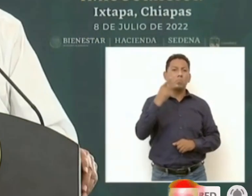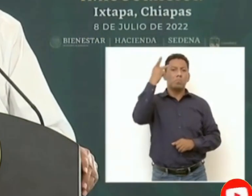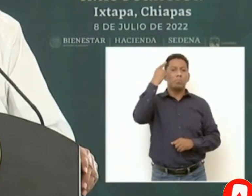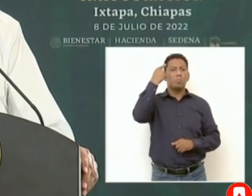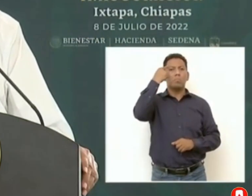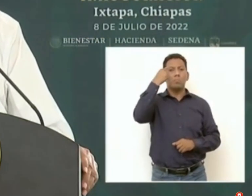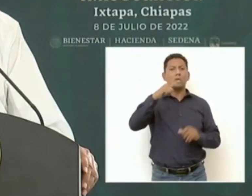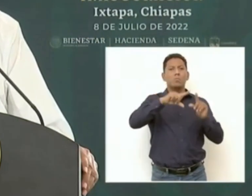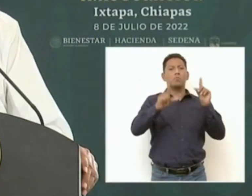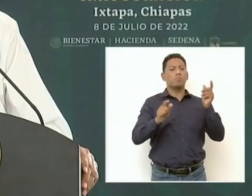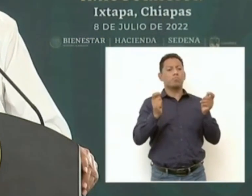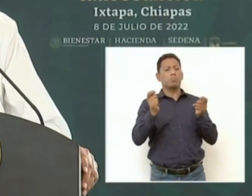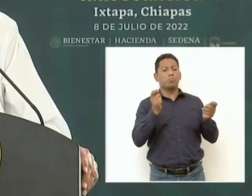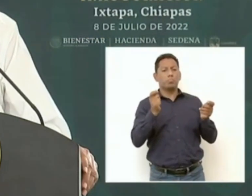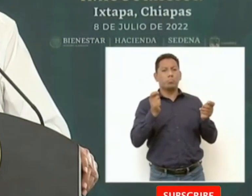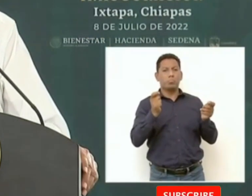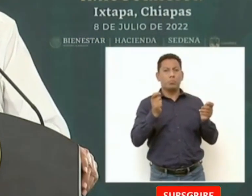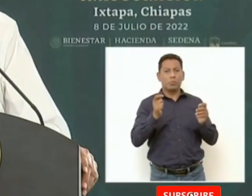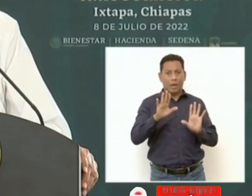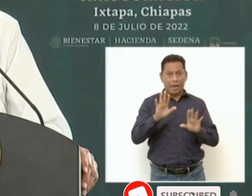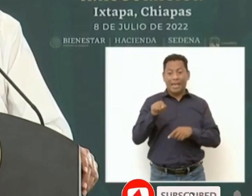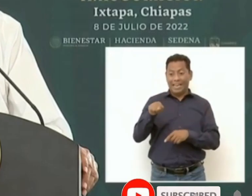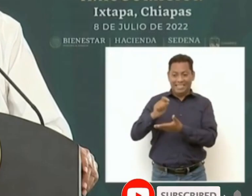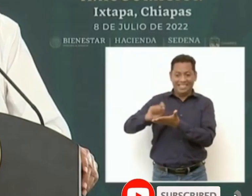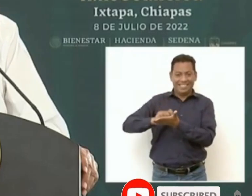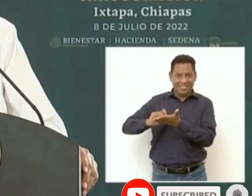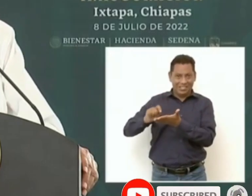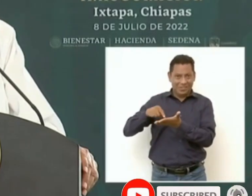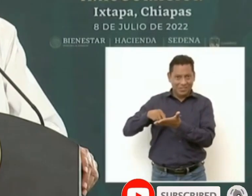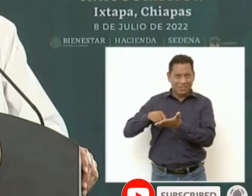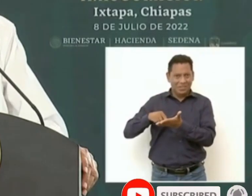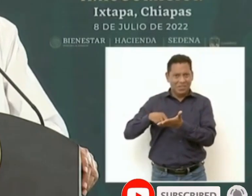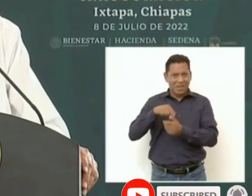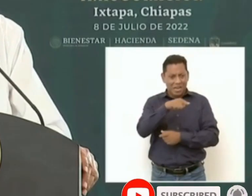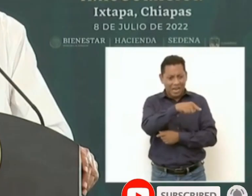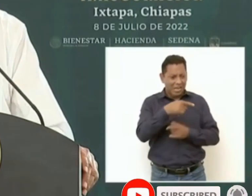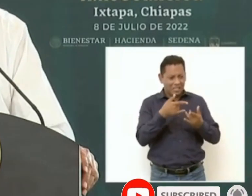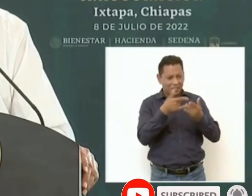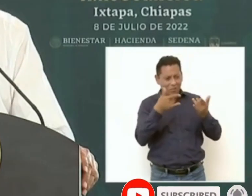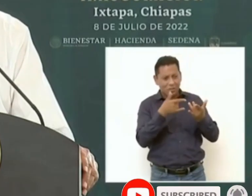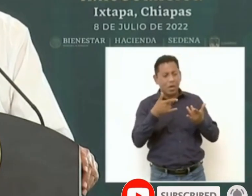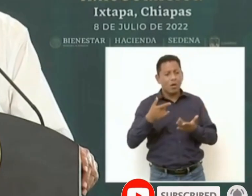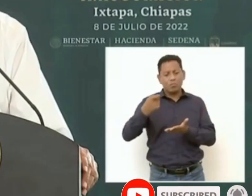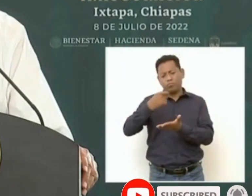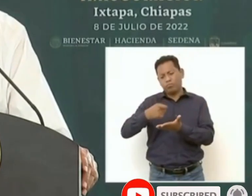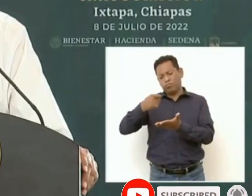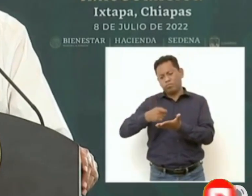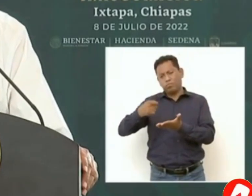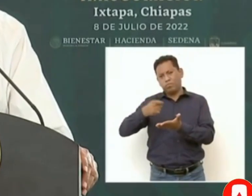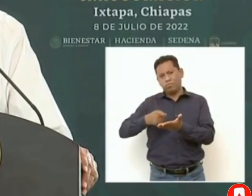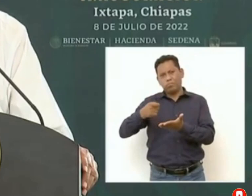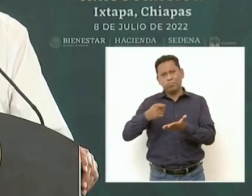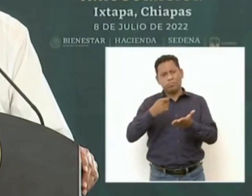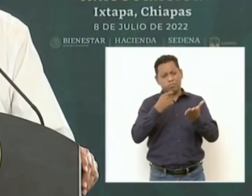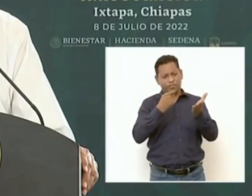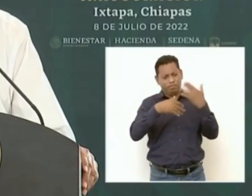Y Fernando del Paso recreó un diálogo